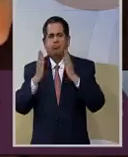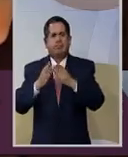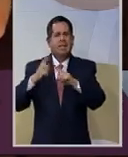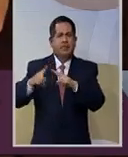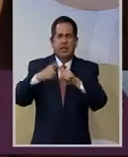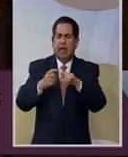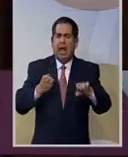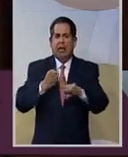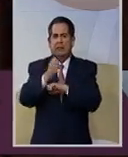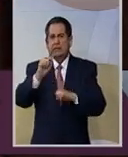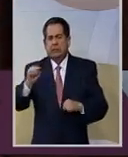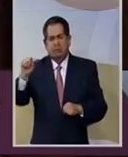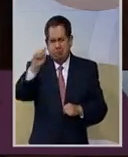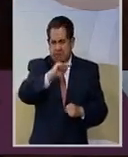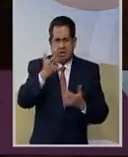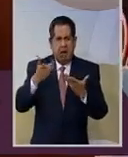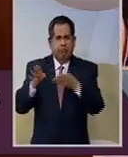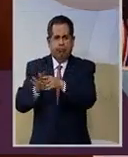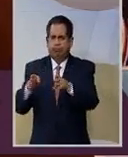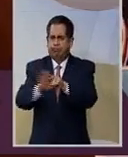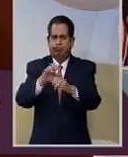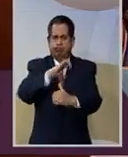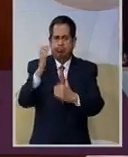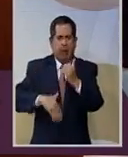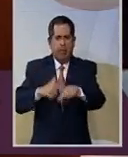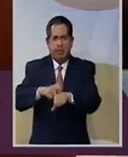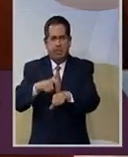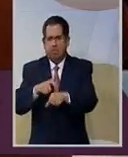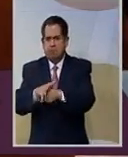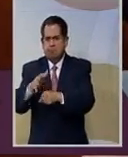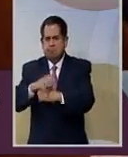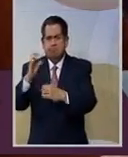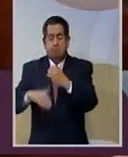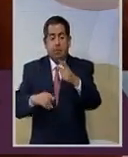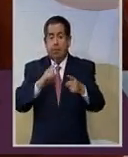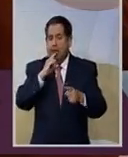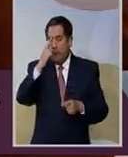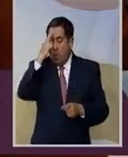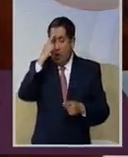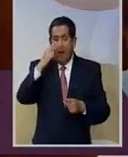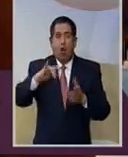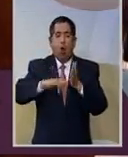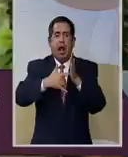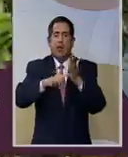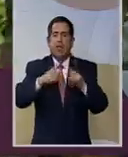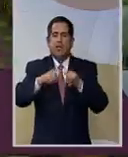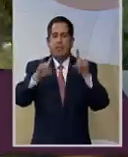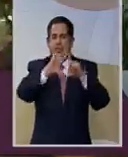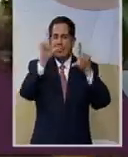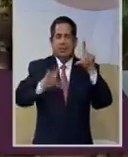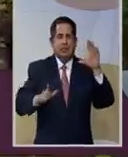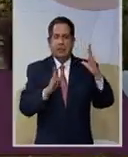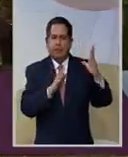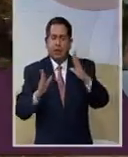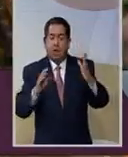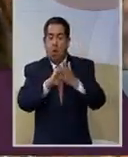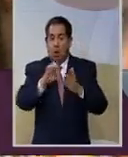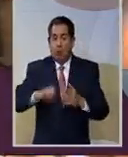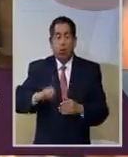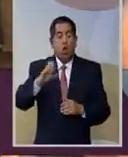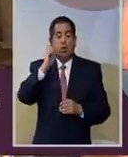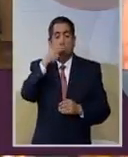diversos estados. También es importante recordar que debido a los usos horarios que existen en el país, los estados de Chihuahua y